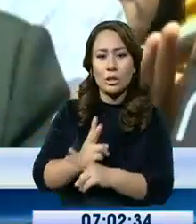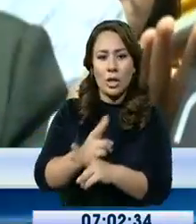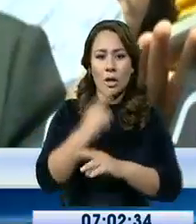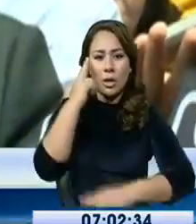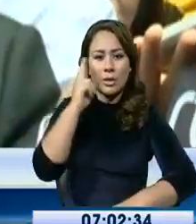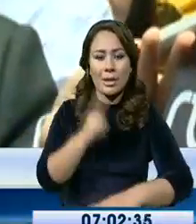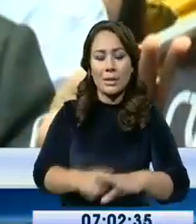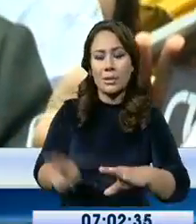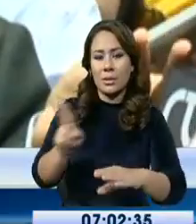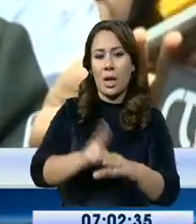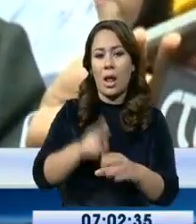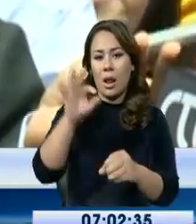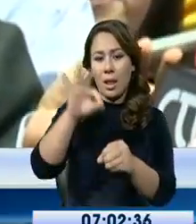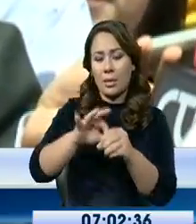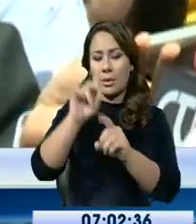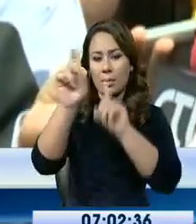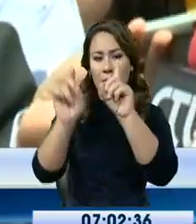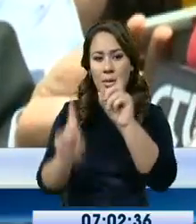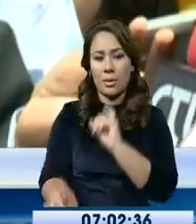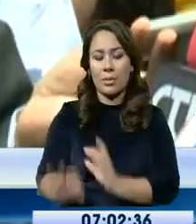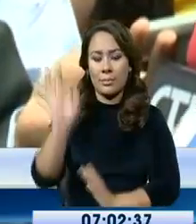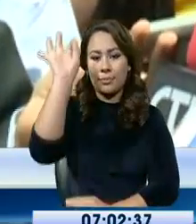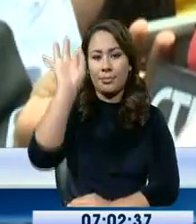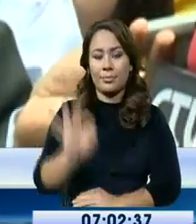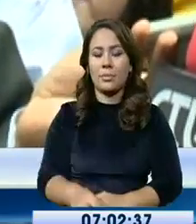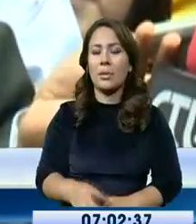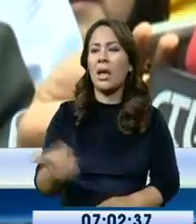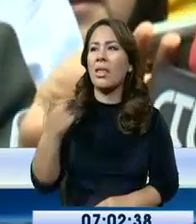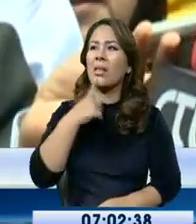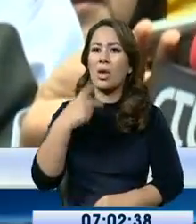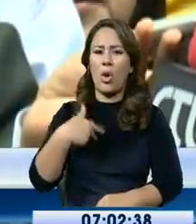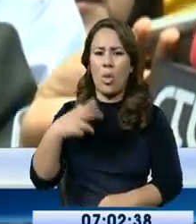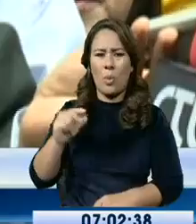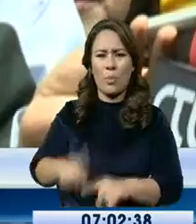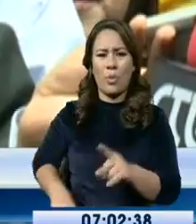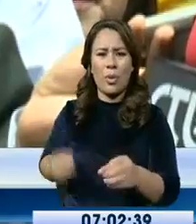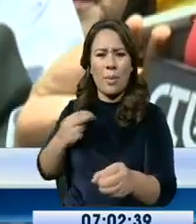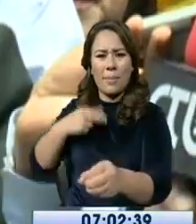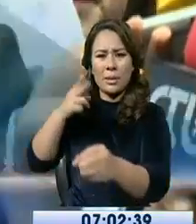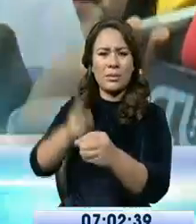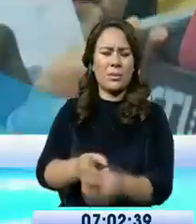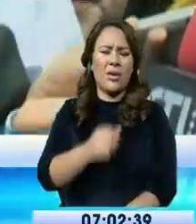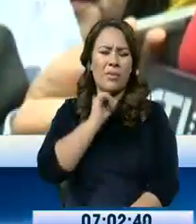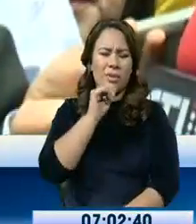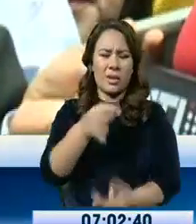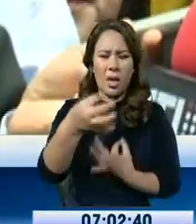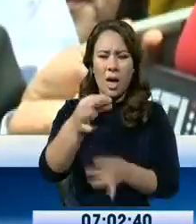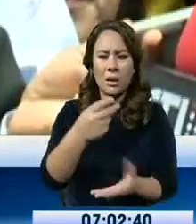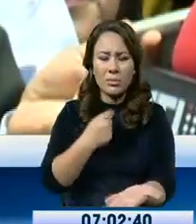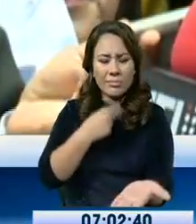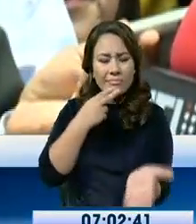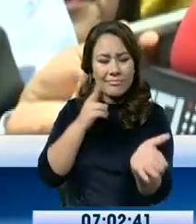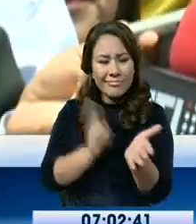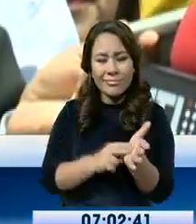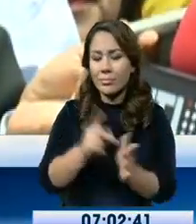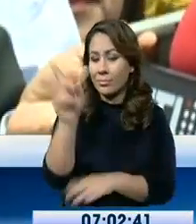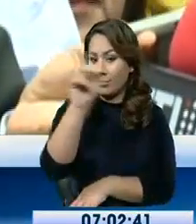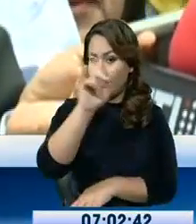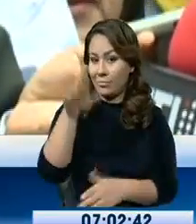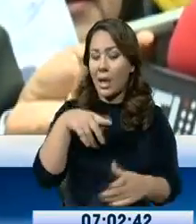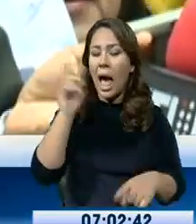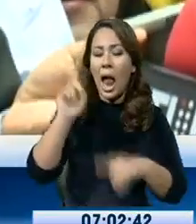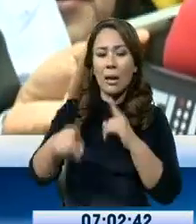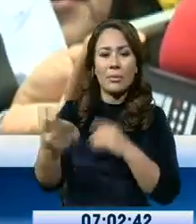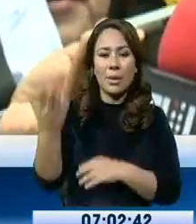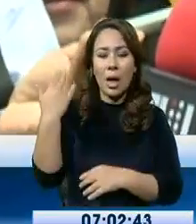de argumentar que le es imposible convocarme a principalizarme por falta de posesión. Es decir, el único obstáculo que ha